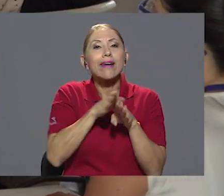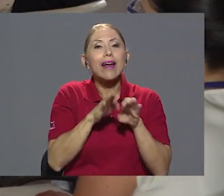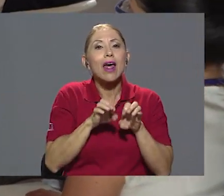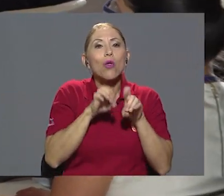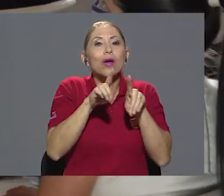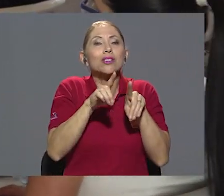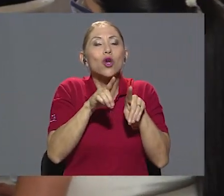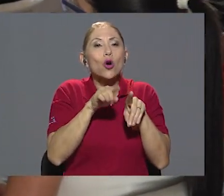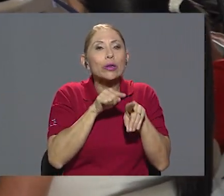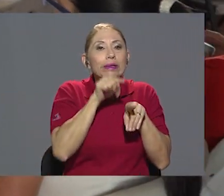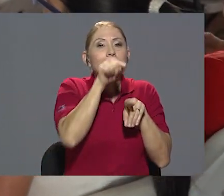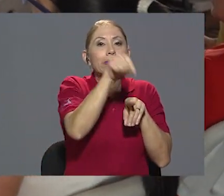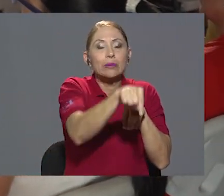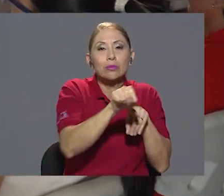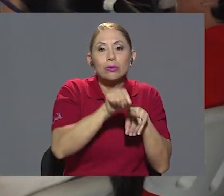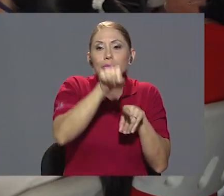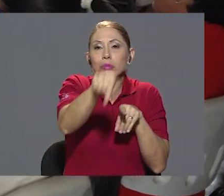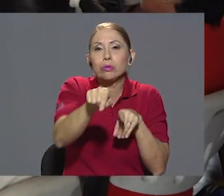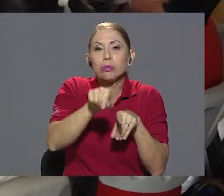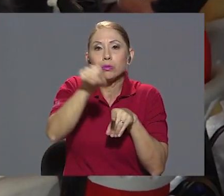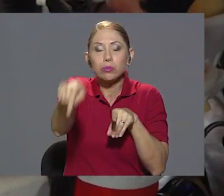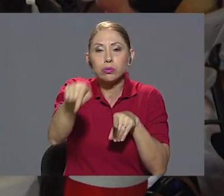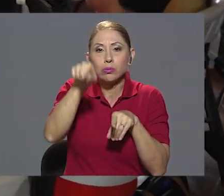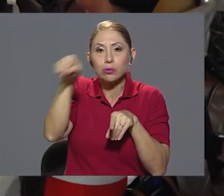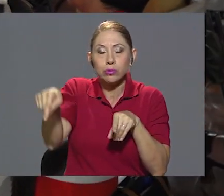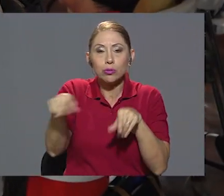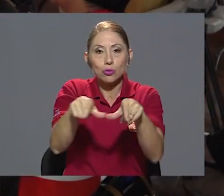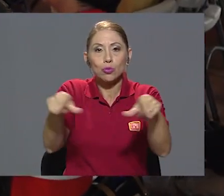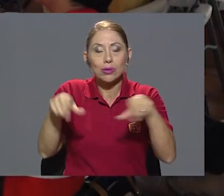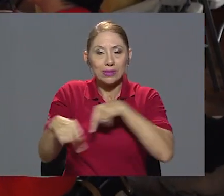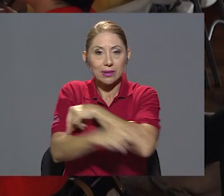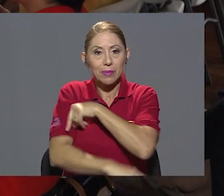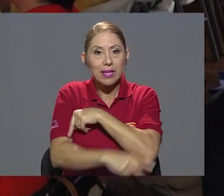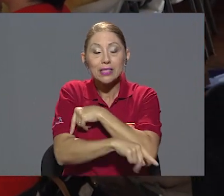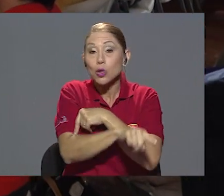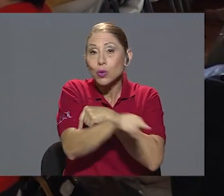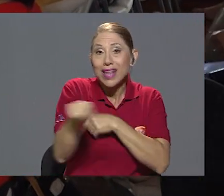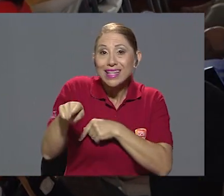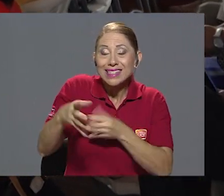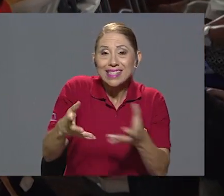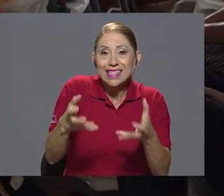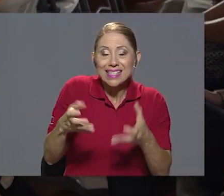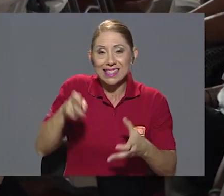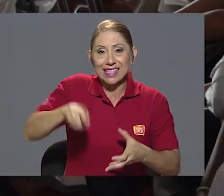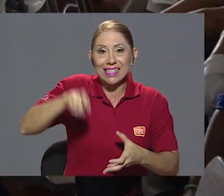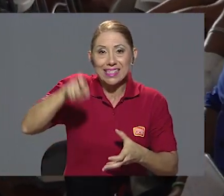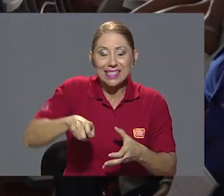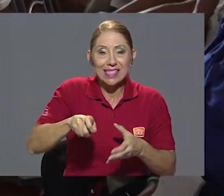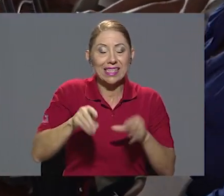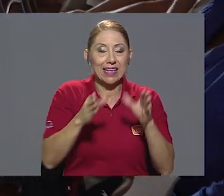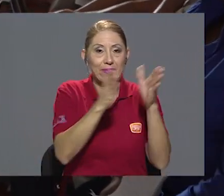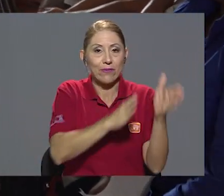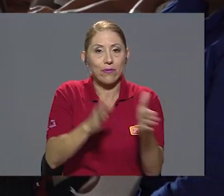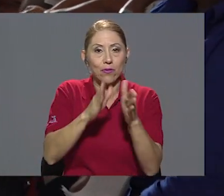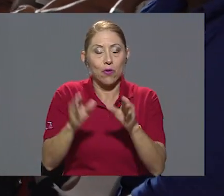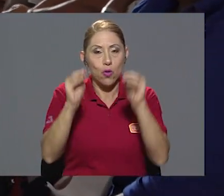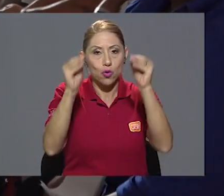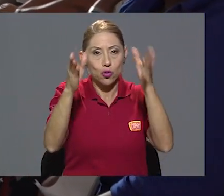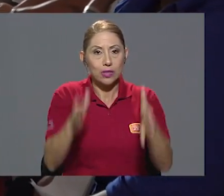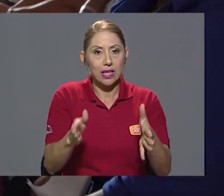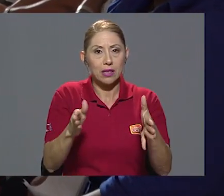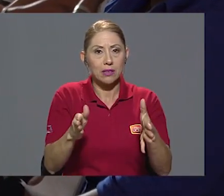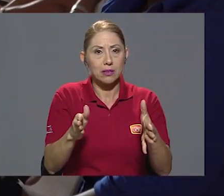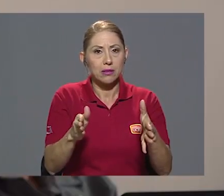de educación a diferentes puntos del territorio nacional donde se necesite esa formación de